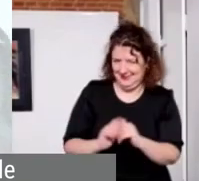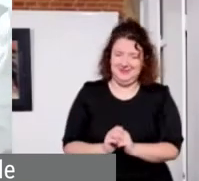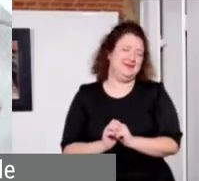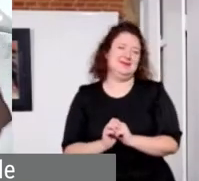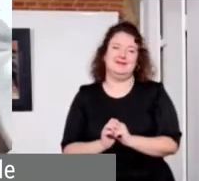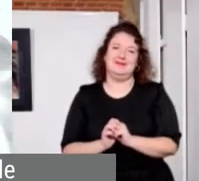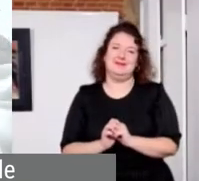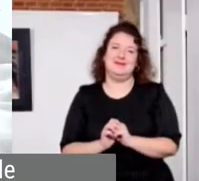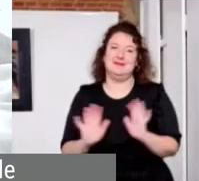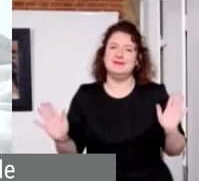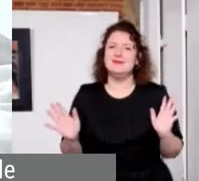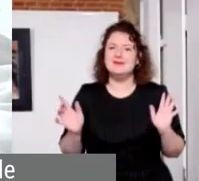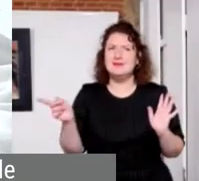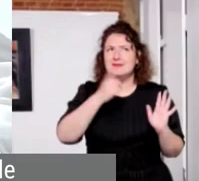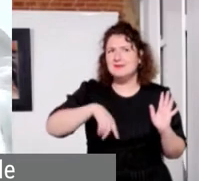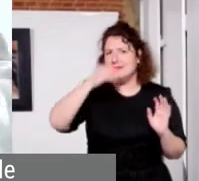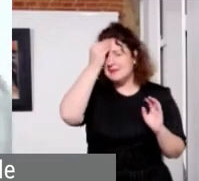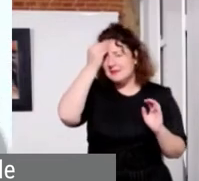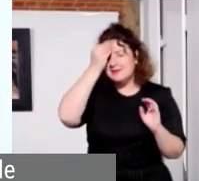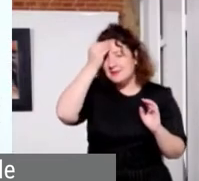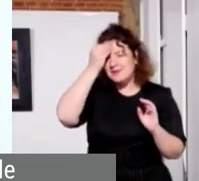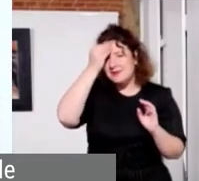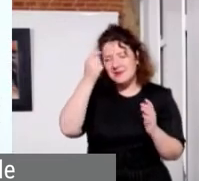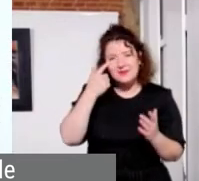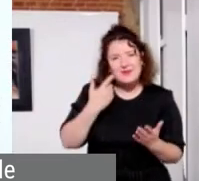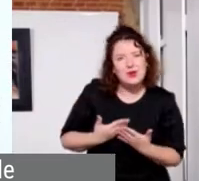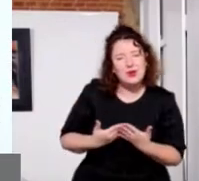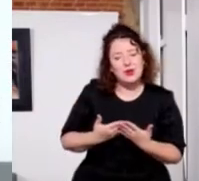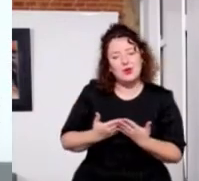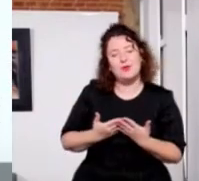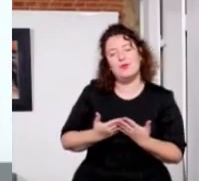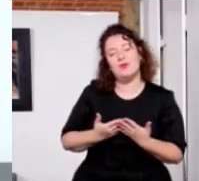claro, recreemos. ¿Cómo podemos